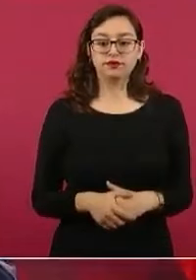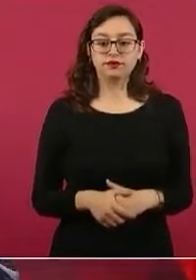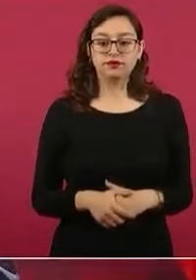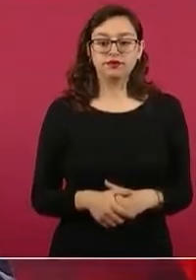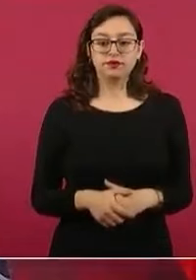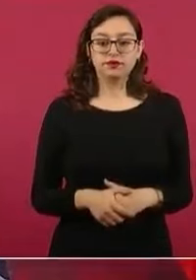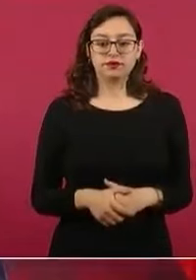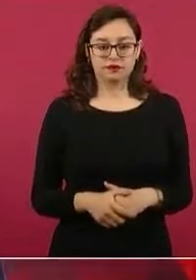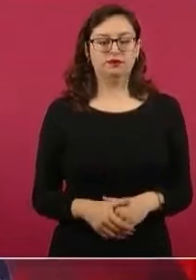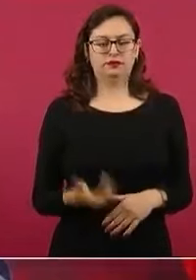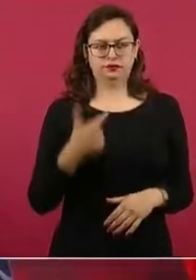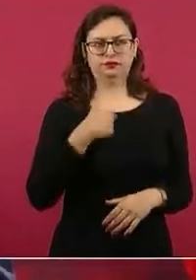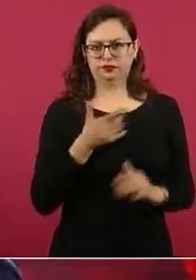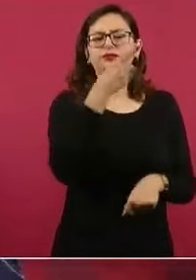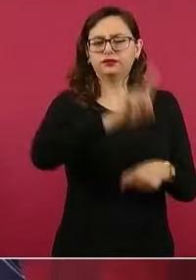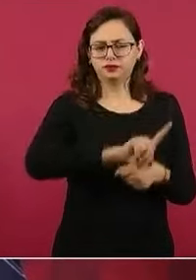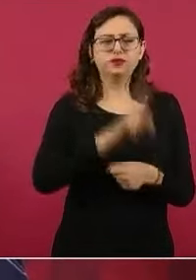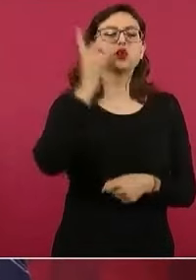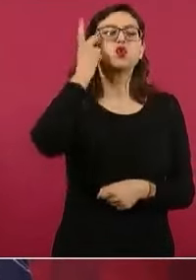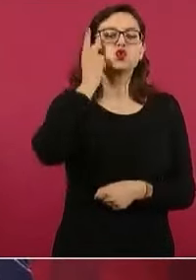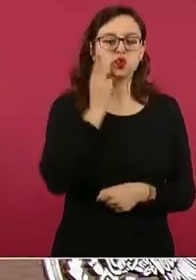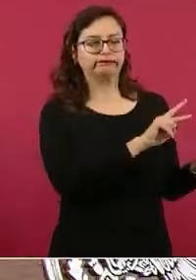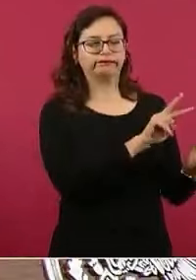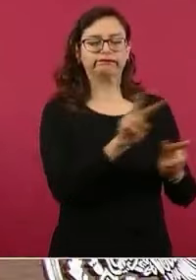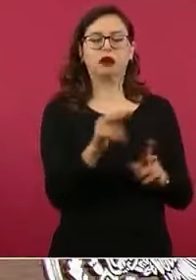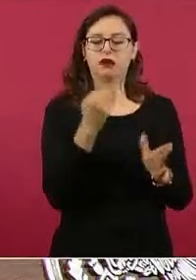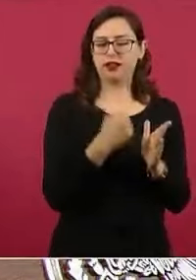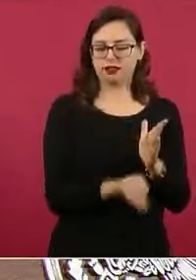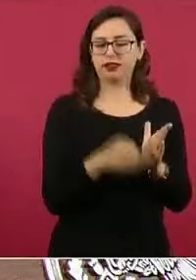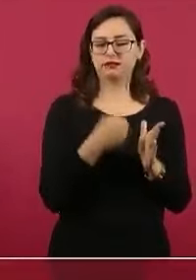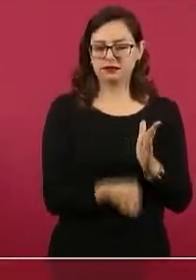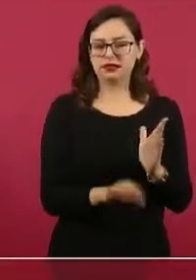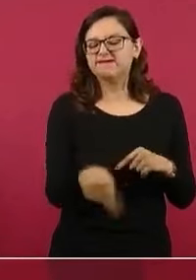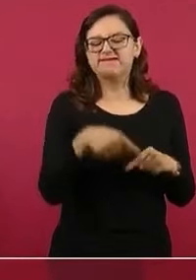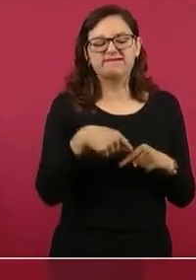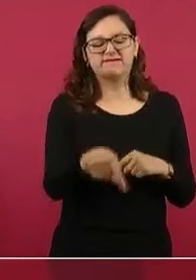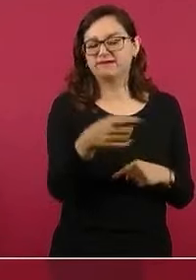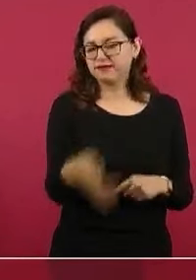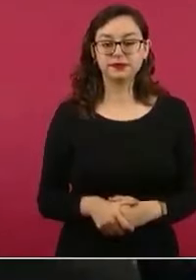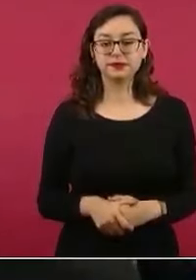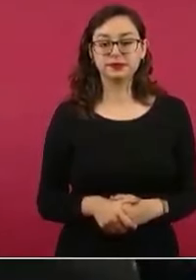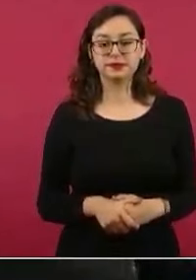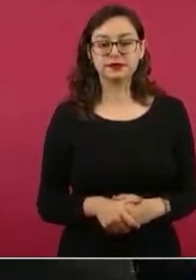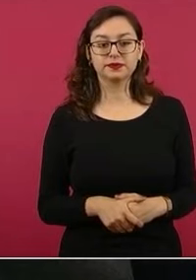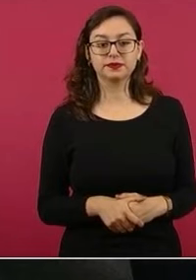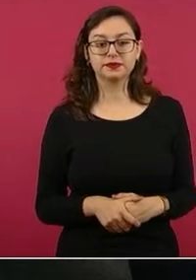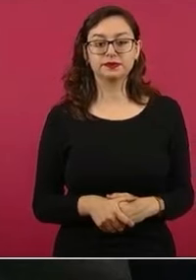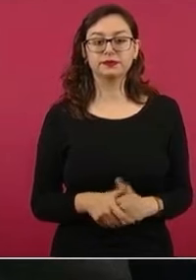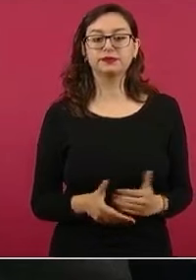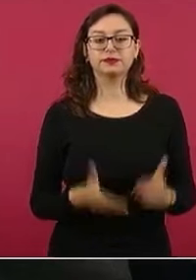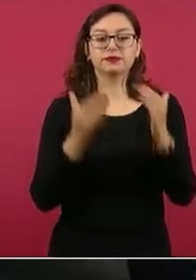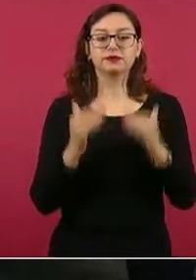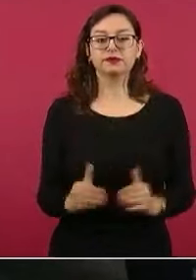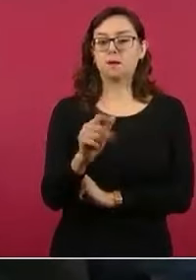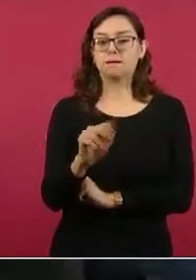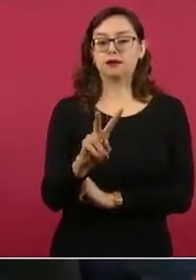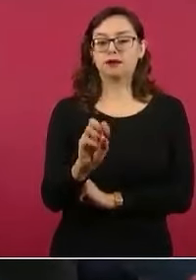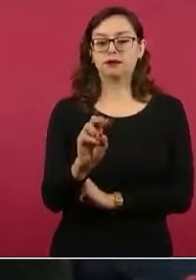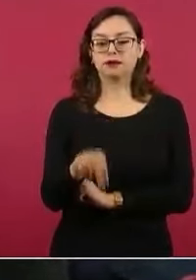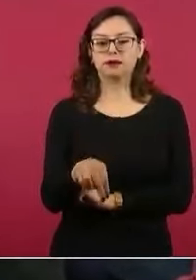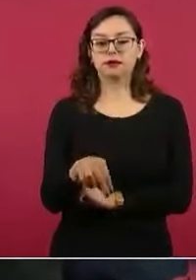fui, me quedé a dormir un día ya, pero todavía falta. Ya estamos avanzando mucho. Seguimos con Arturo Pavón.